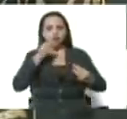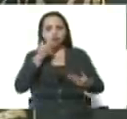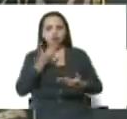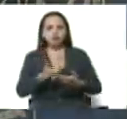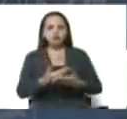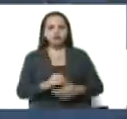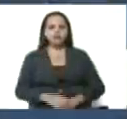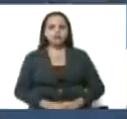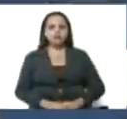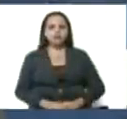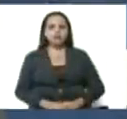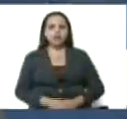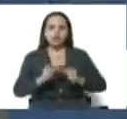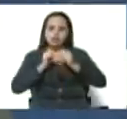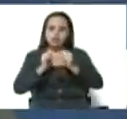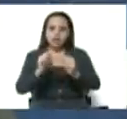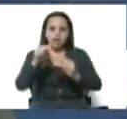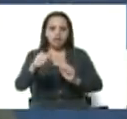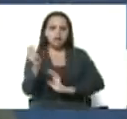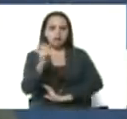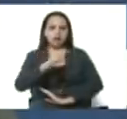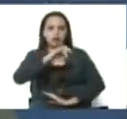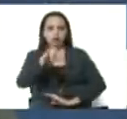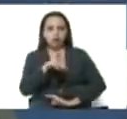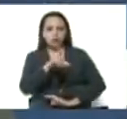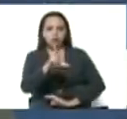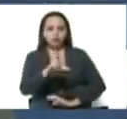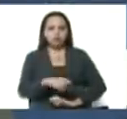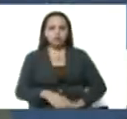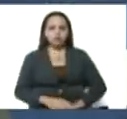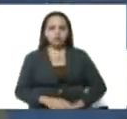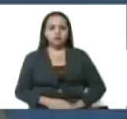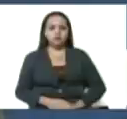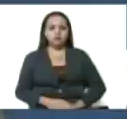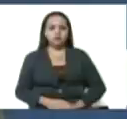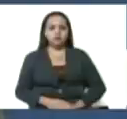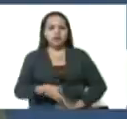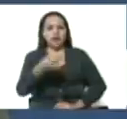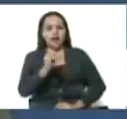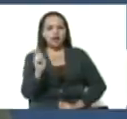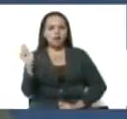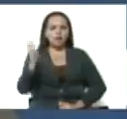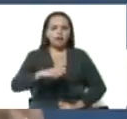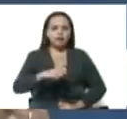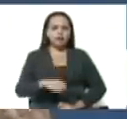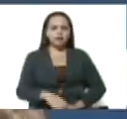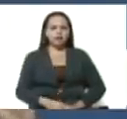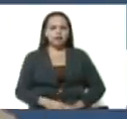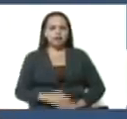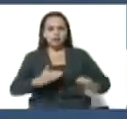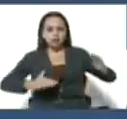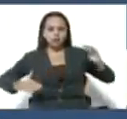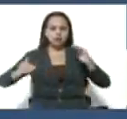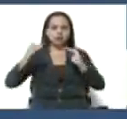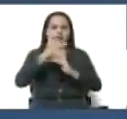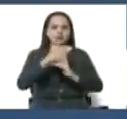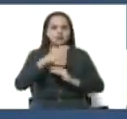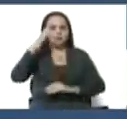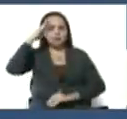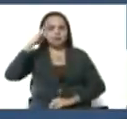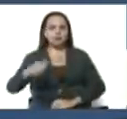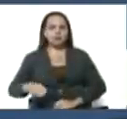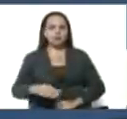continuar este mes de julio ha sido un mes de hacer sus militares